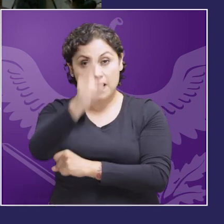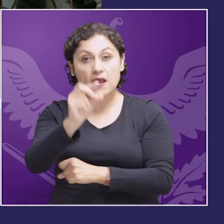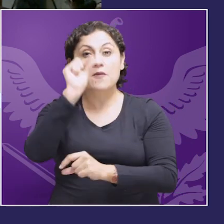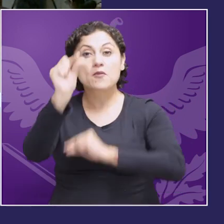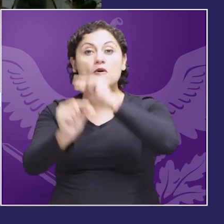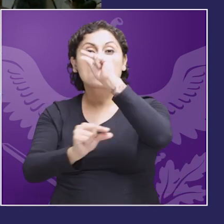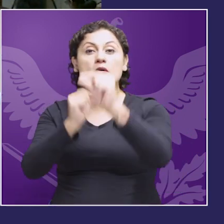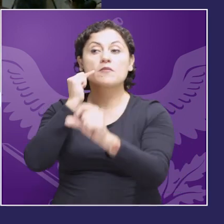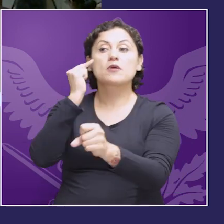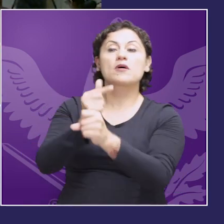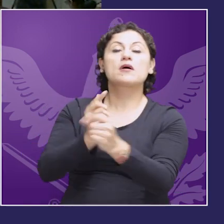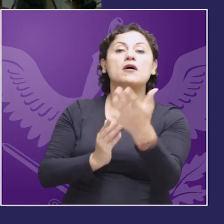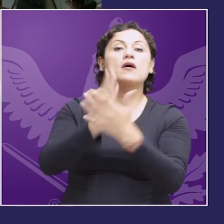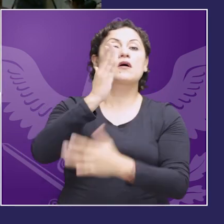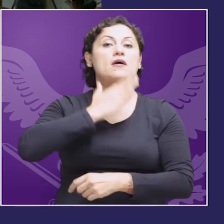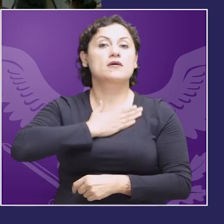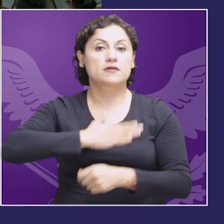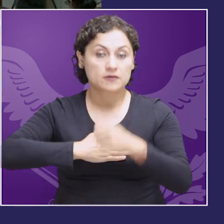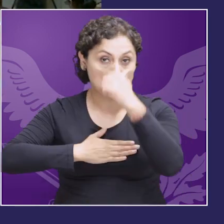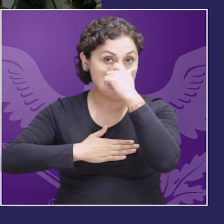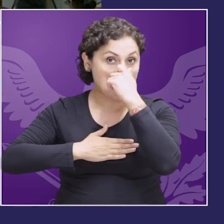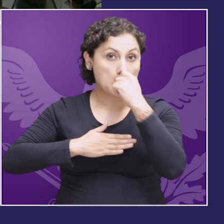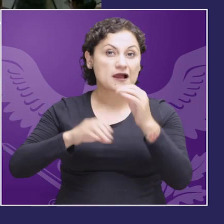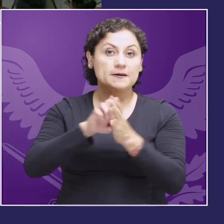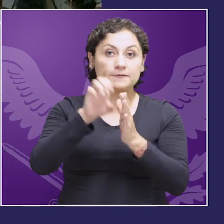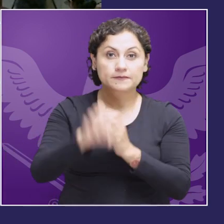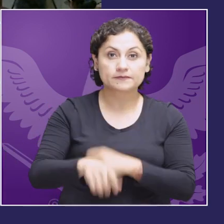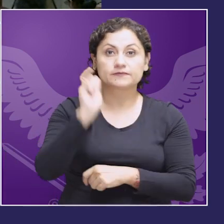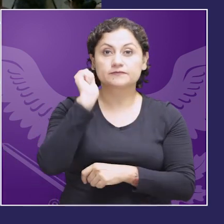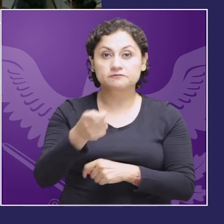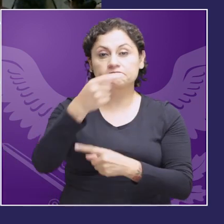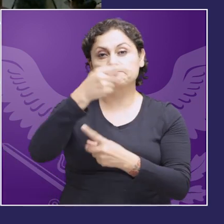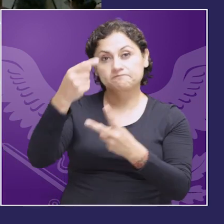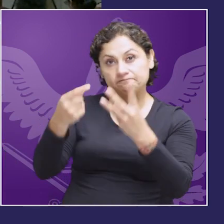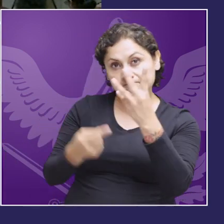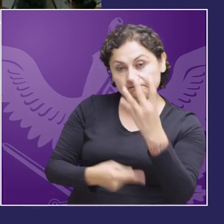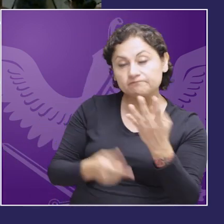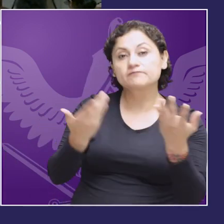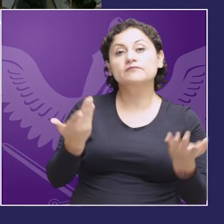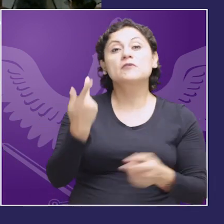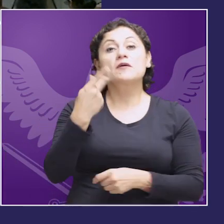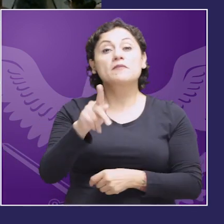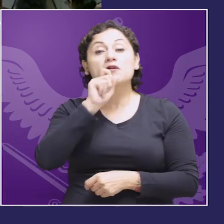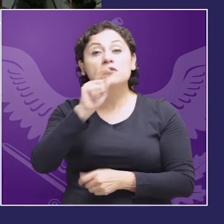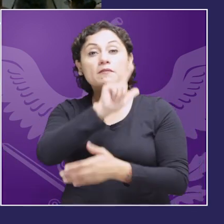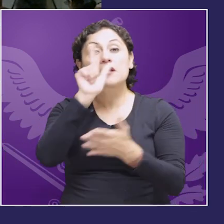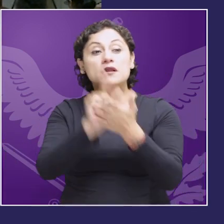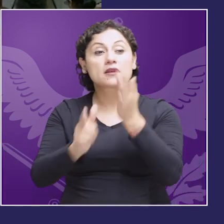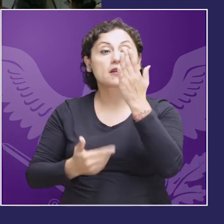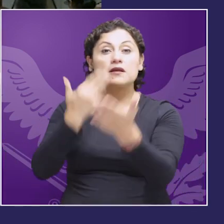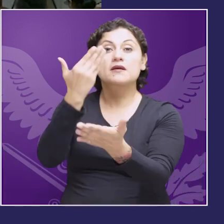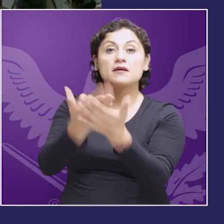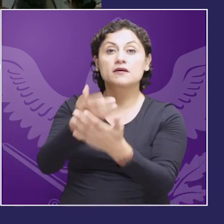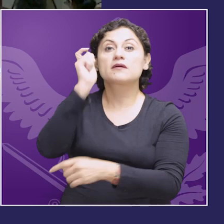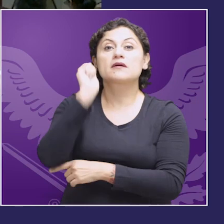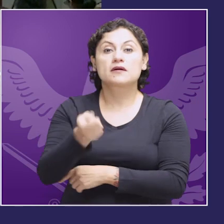mujeres. Ahí el enfoque de género y el enfoque interseccional son nodales en la comprensión de la violencia y en cada uno de los pasos para